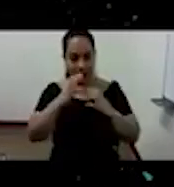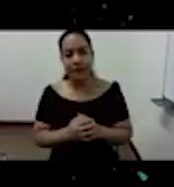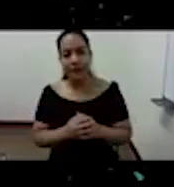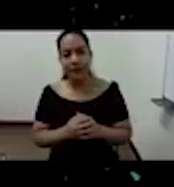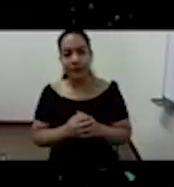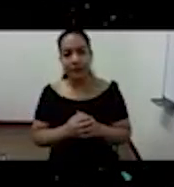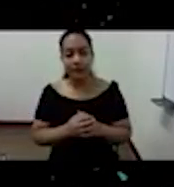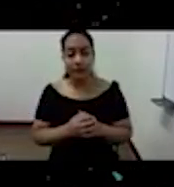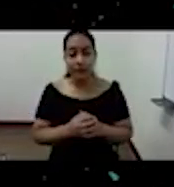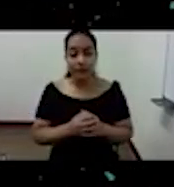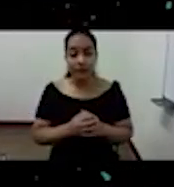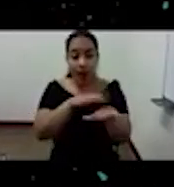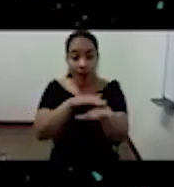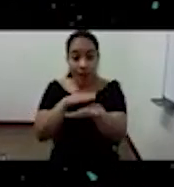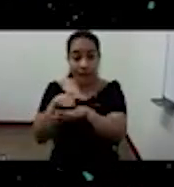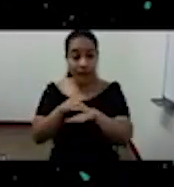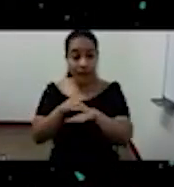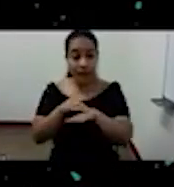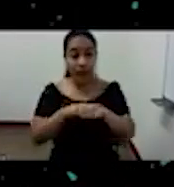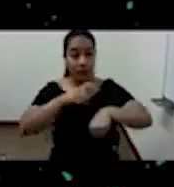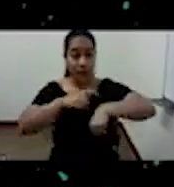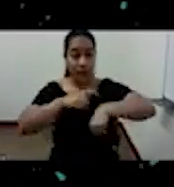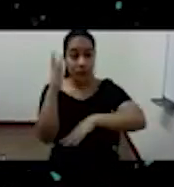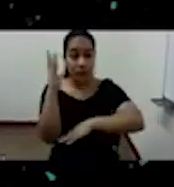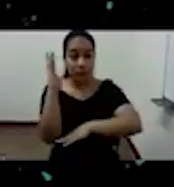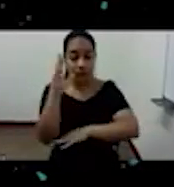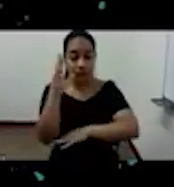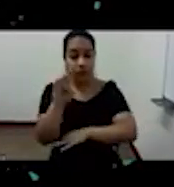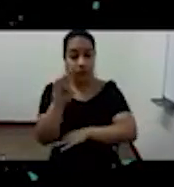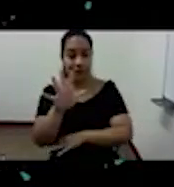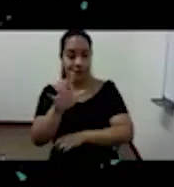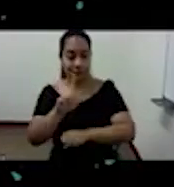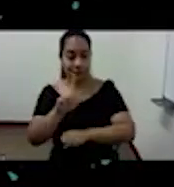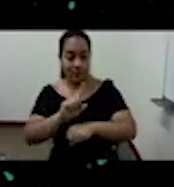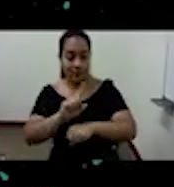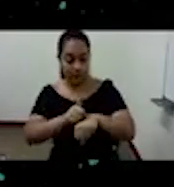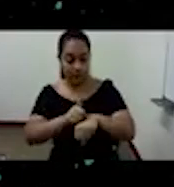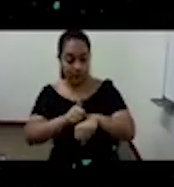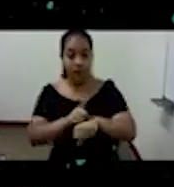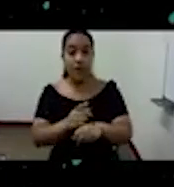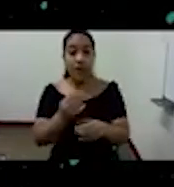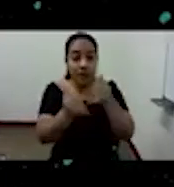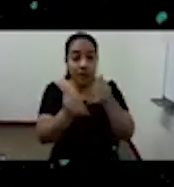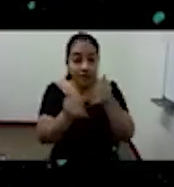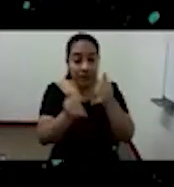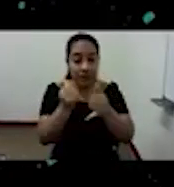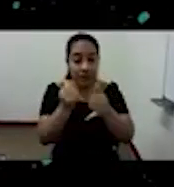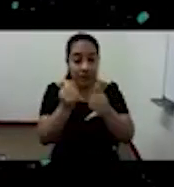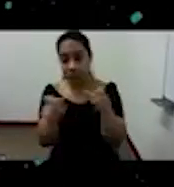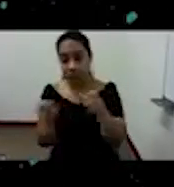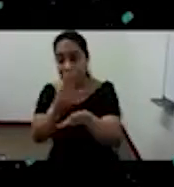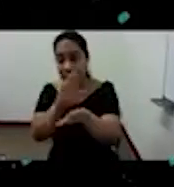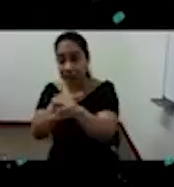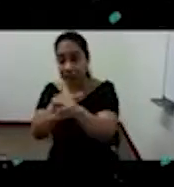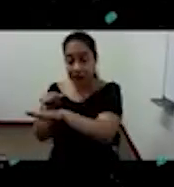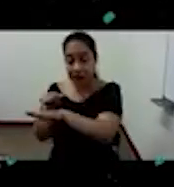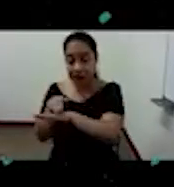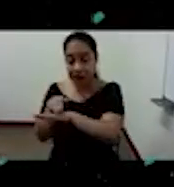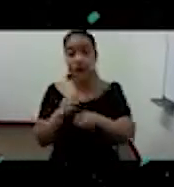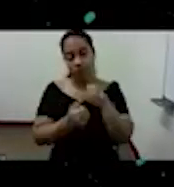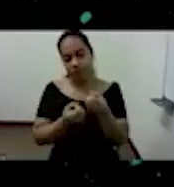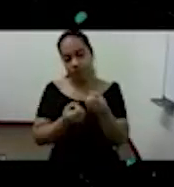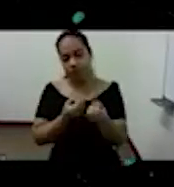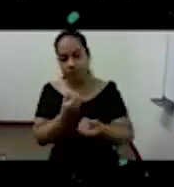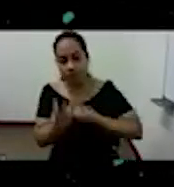Les recuerdo que la ponencia tendrá una duración total de 45 minutos y a los asistentes que pueden formular sus preguntas a través del